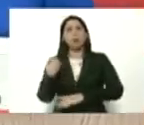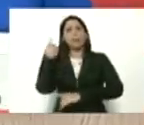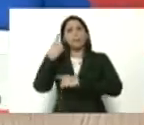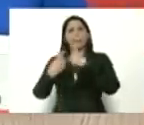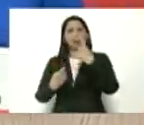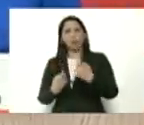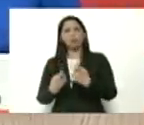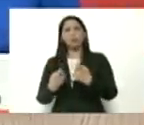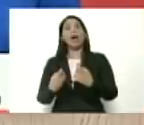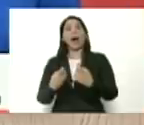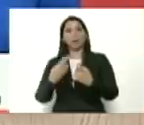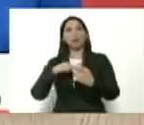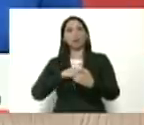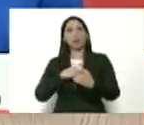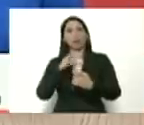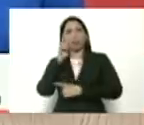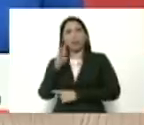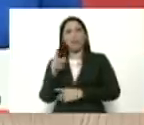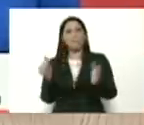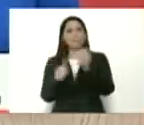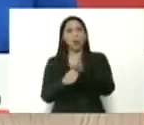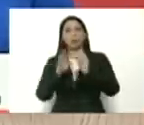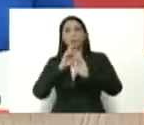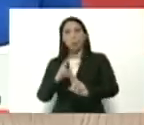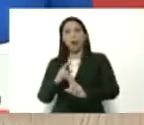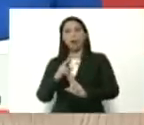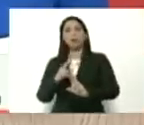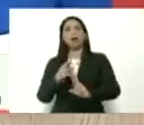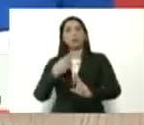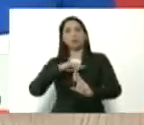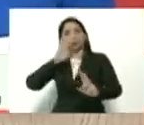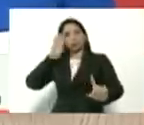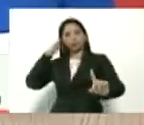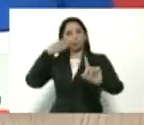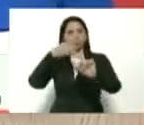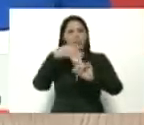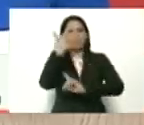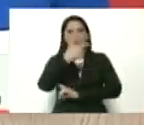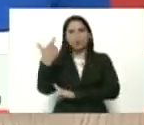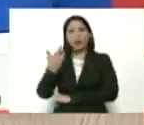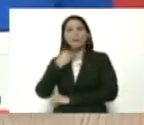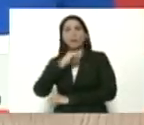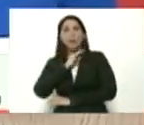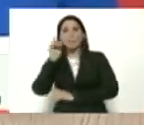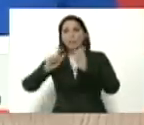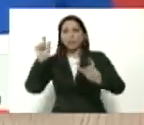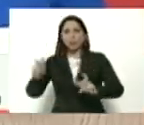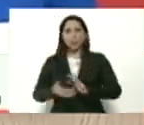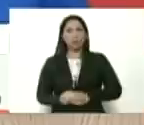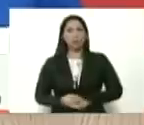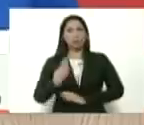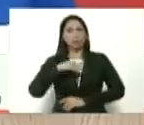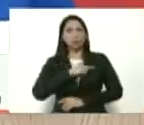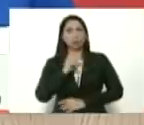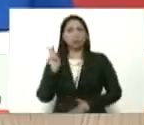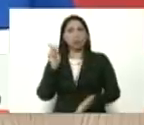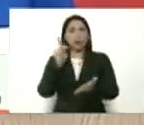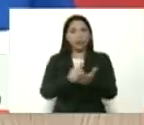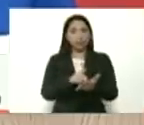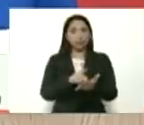ir un paso adelante, ir tras los casos, buscar los casos. Y así es como nosotros hemos llegado a